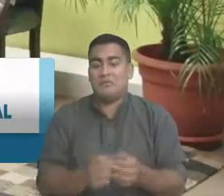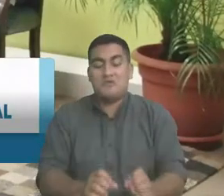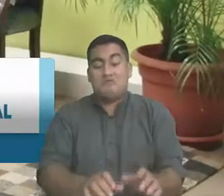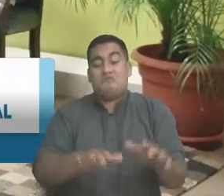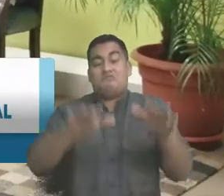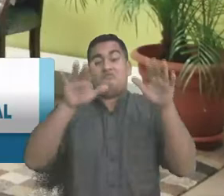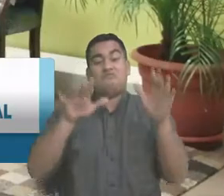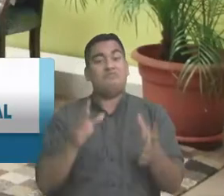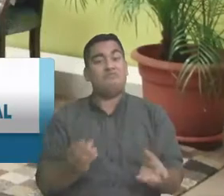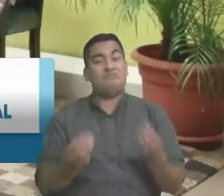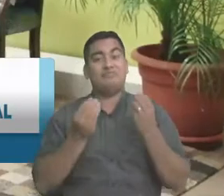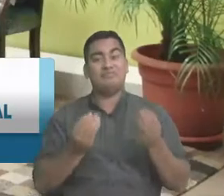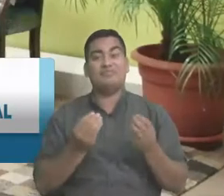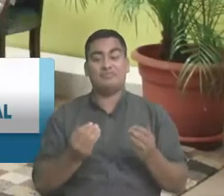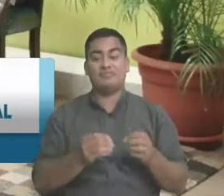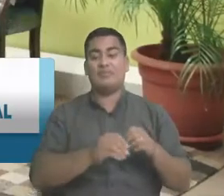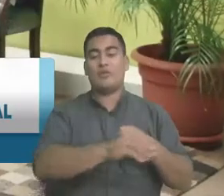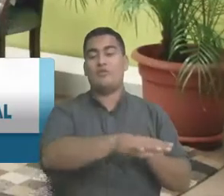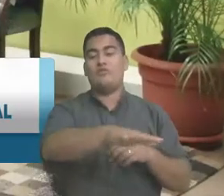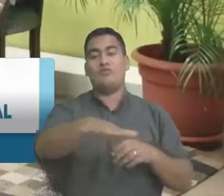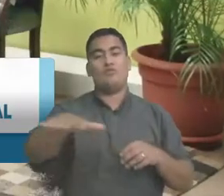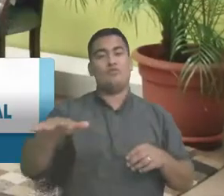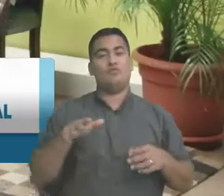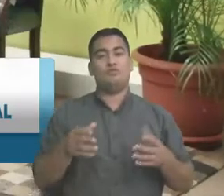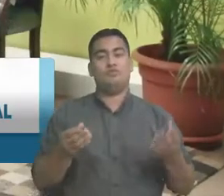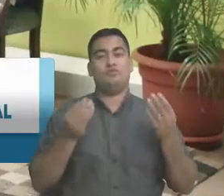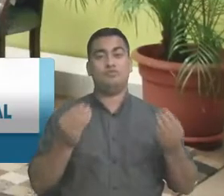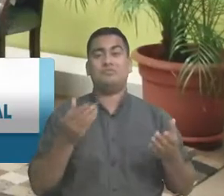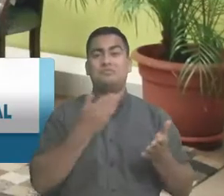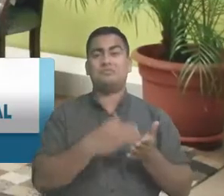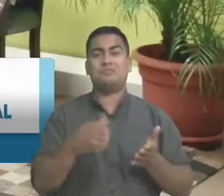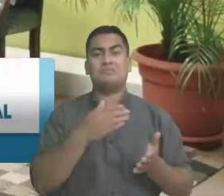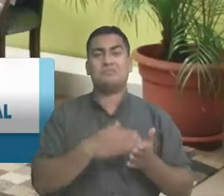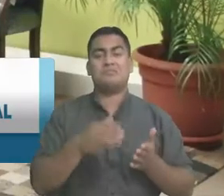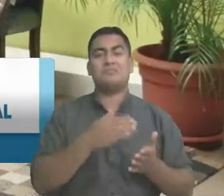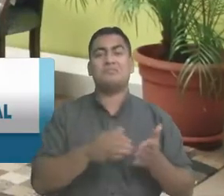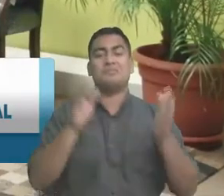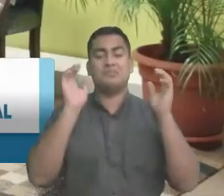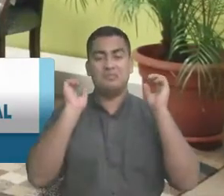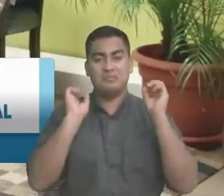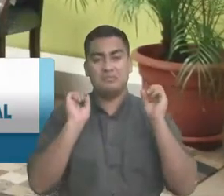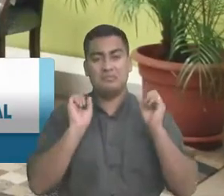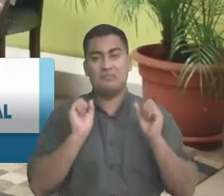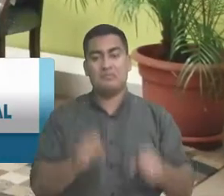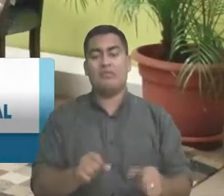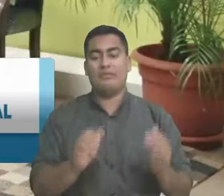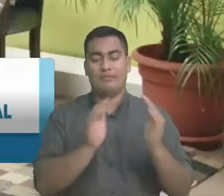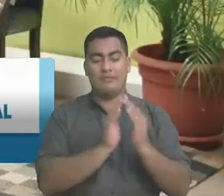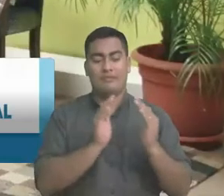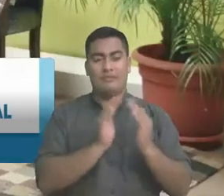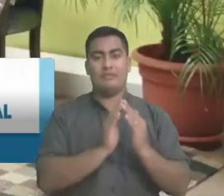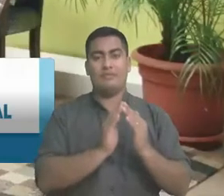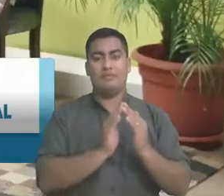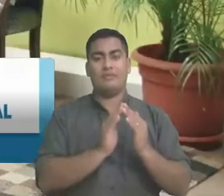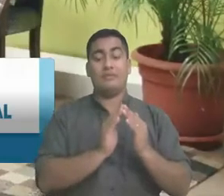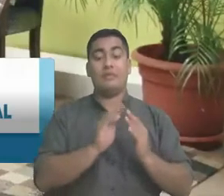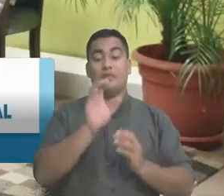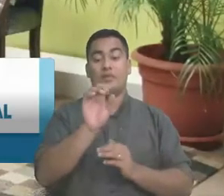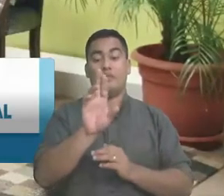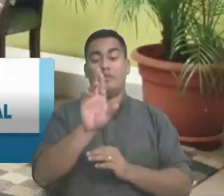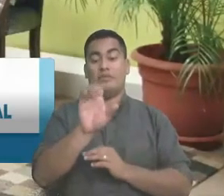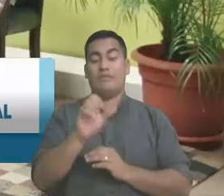Sí. Y se expande. O sea, es algo tan fácil que nosotros podemos hacer en nuestros hogares, sembrar